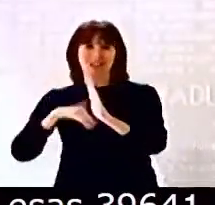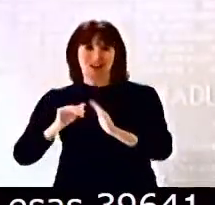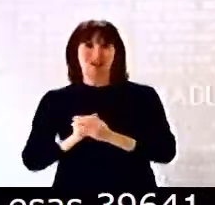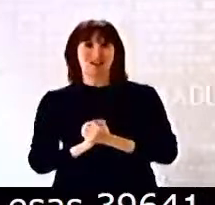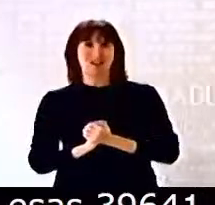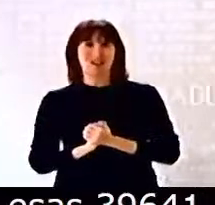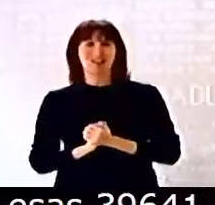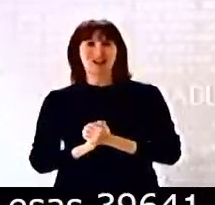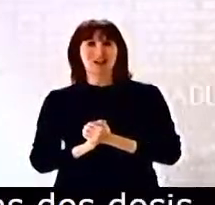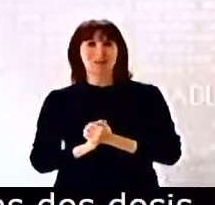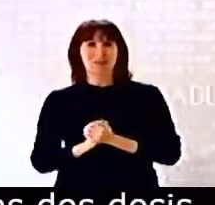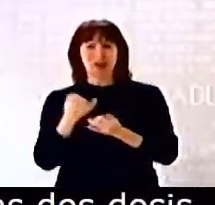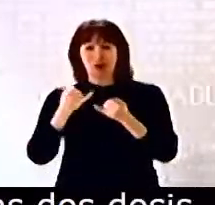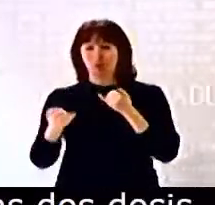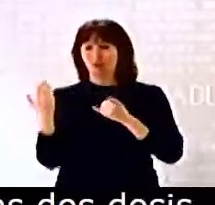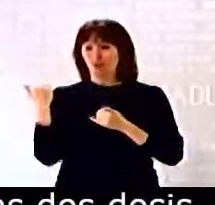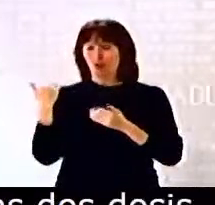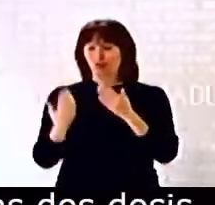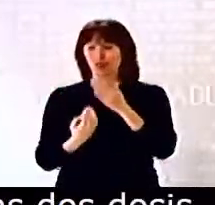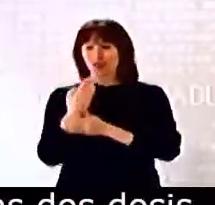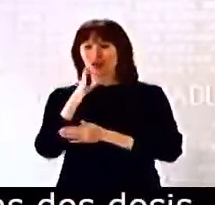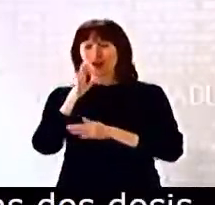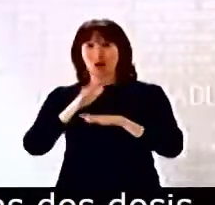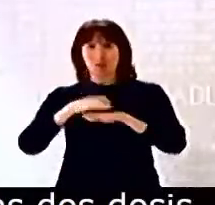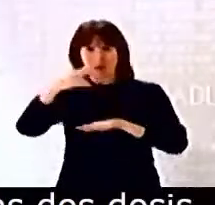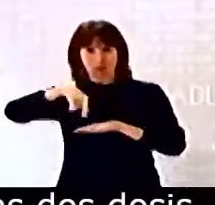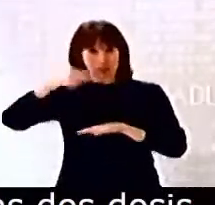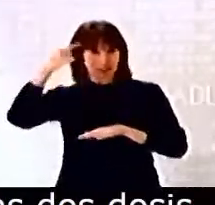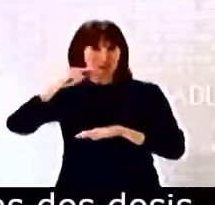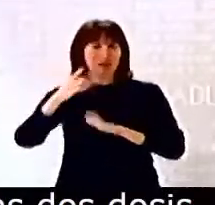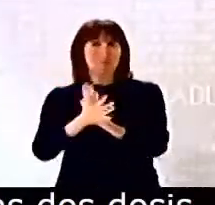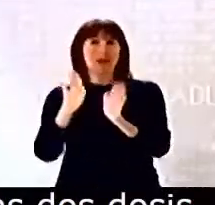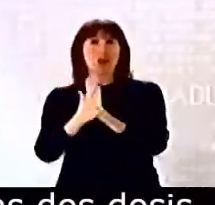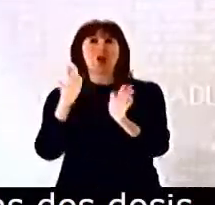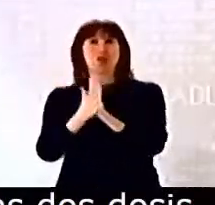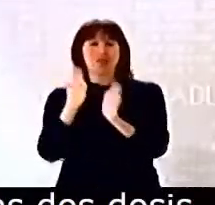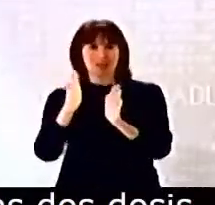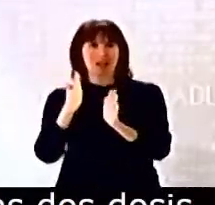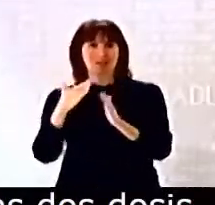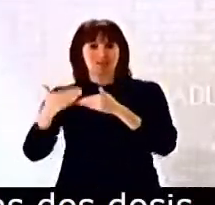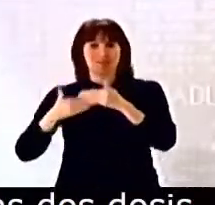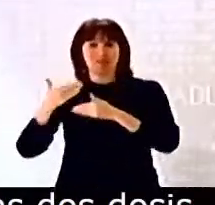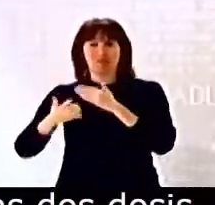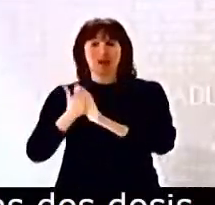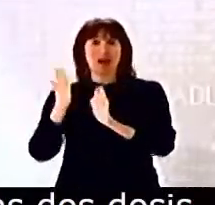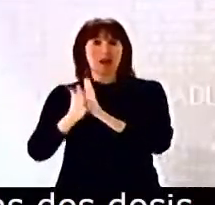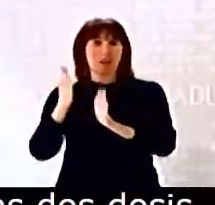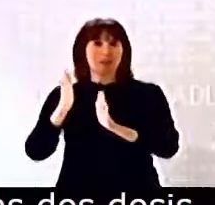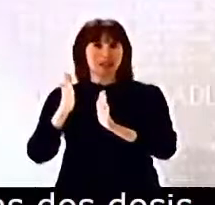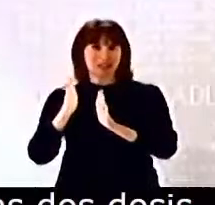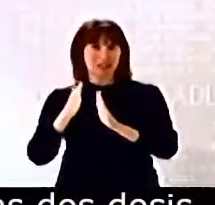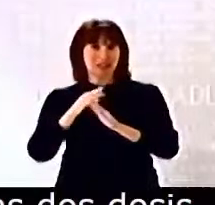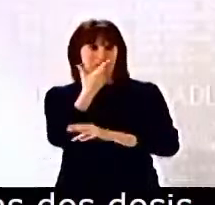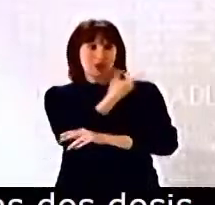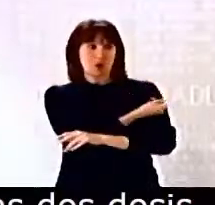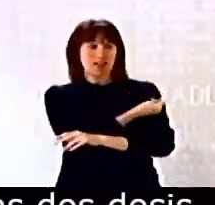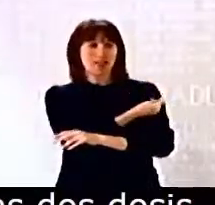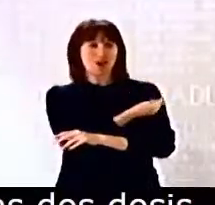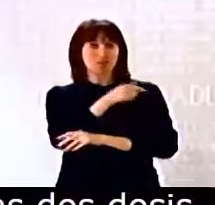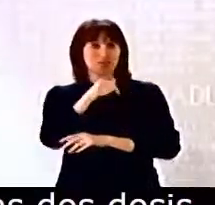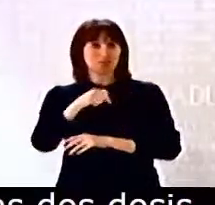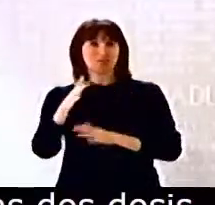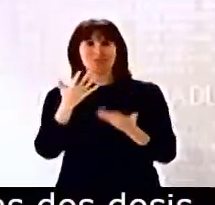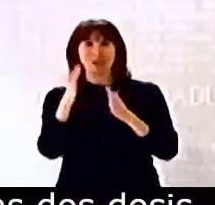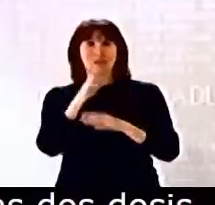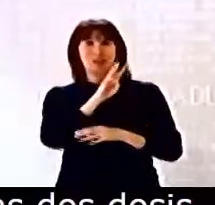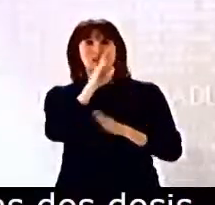En el último día, para que ustedes se hagan una idea de la velocidad que llevamos en el ritmo de vacunación, se han puesto más